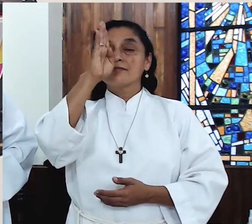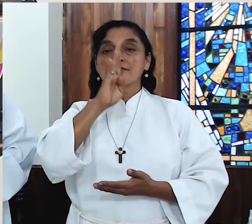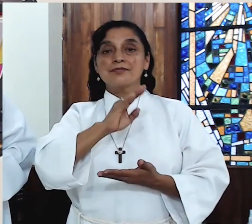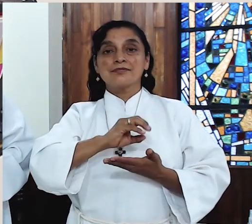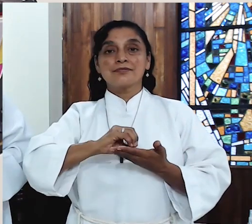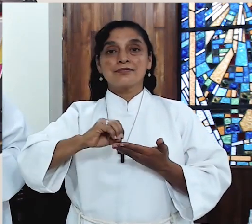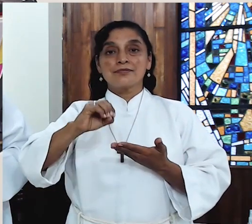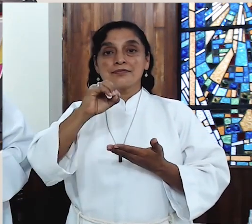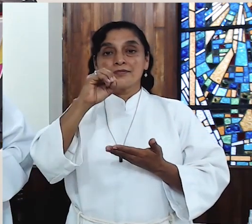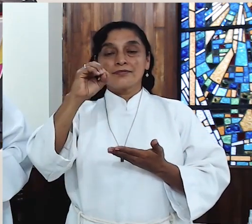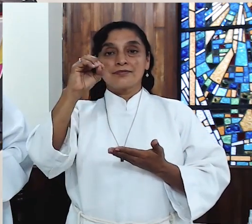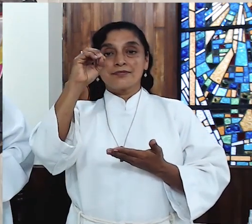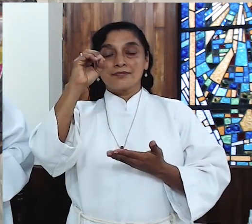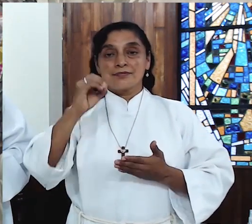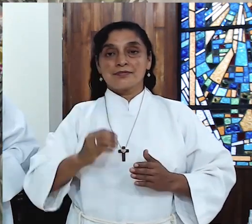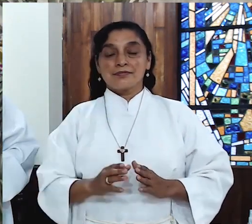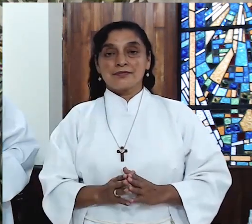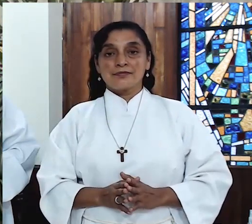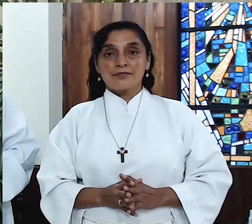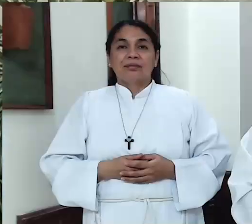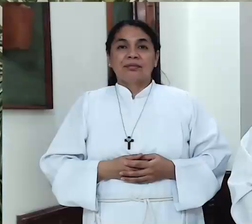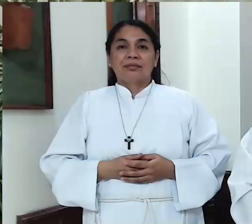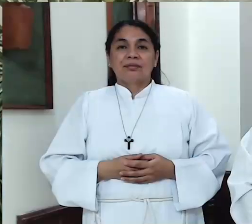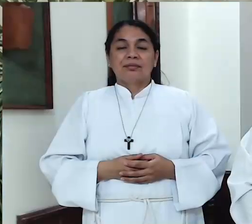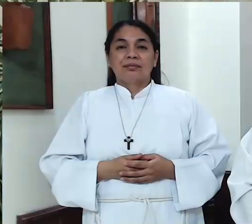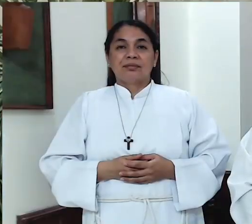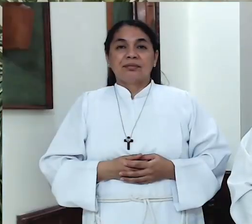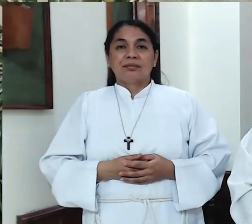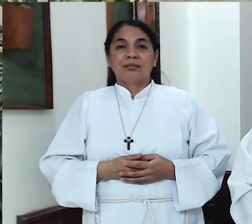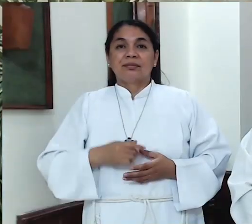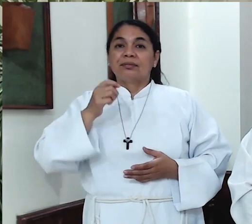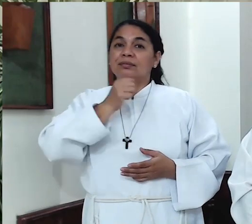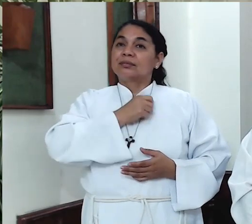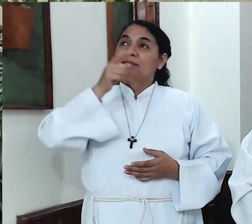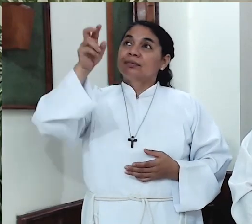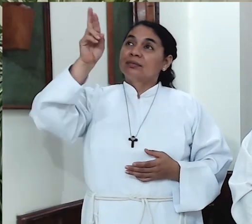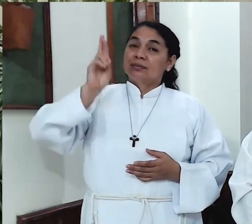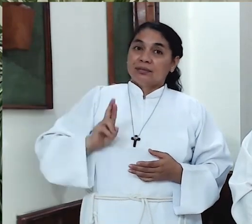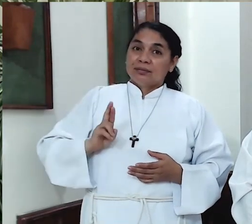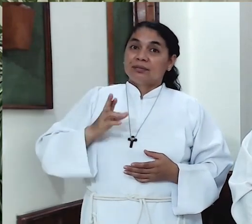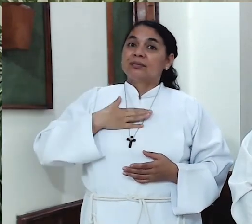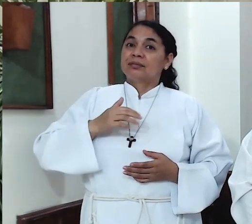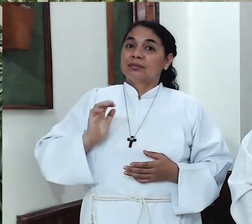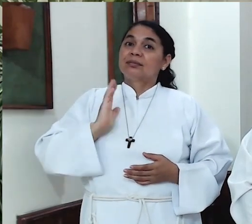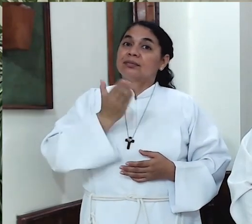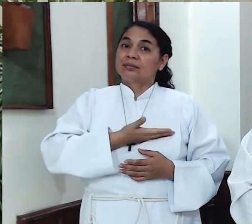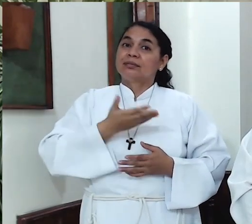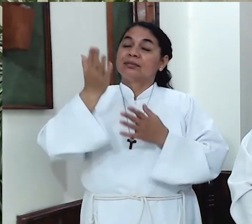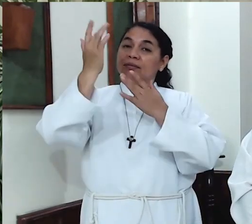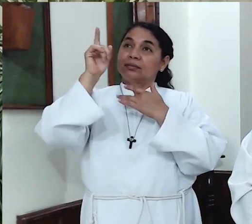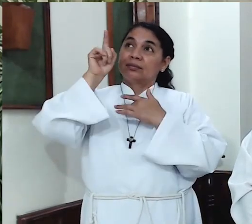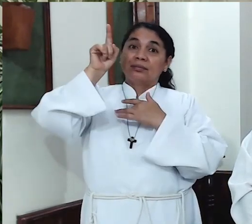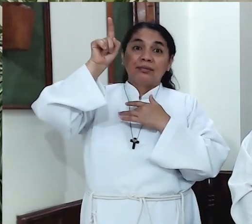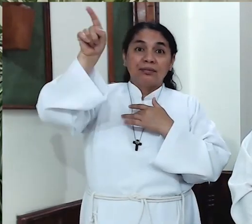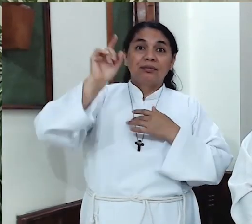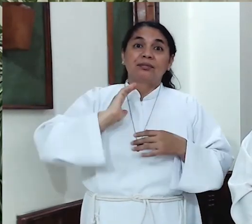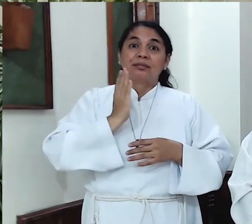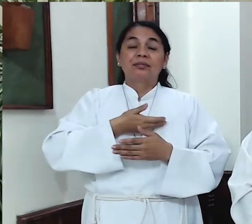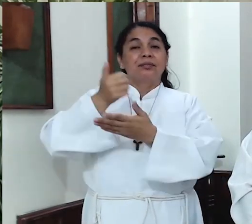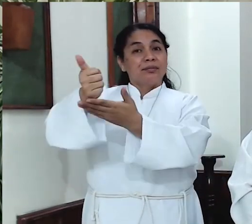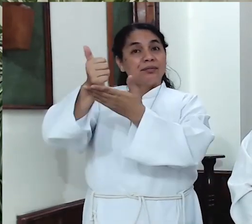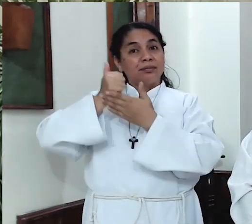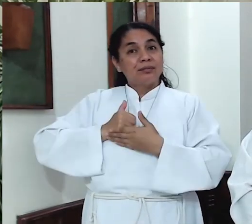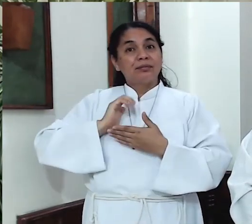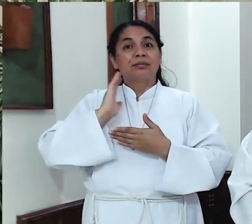escogido por Dios. En el Señor está nuestra esperanza, pues Él es nuestra ayuda